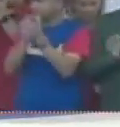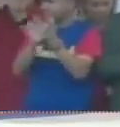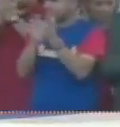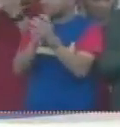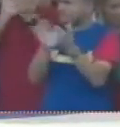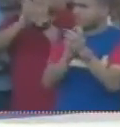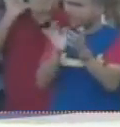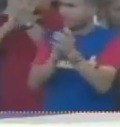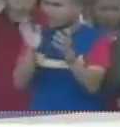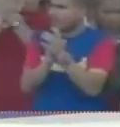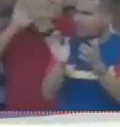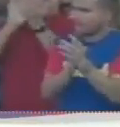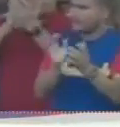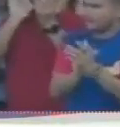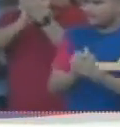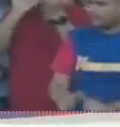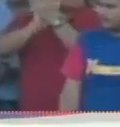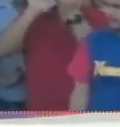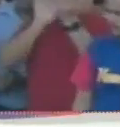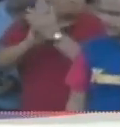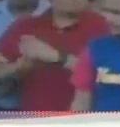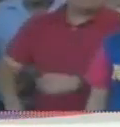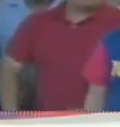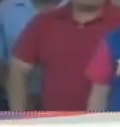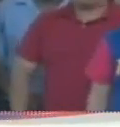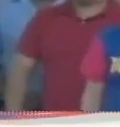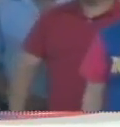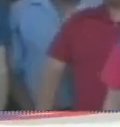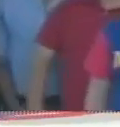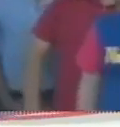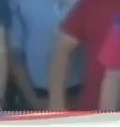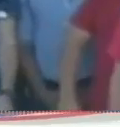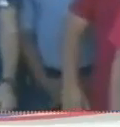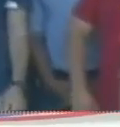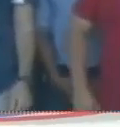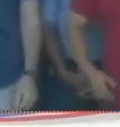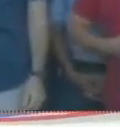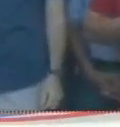por la vida de nuestros hijos y nuestras hijas.